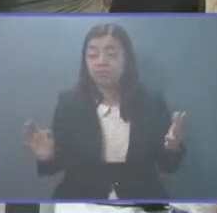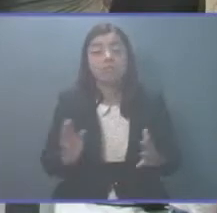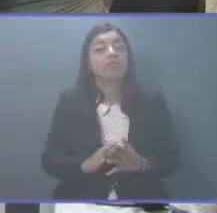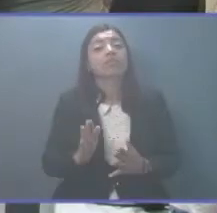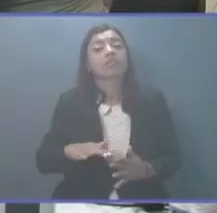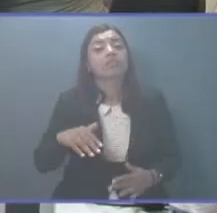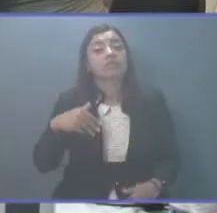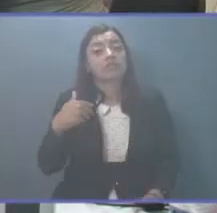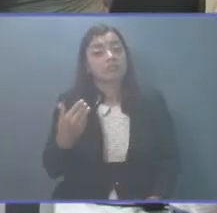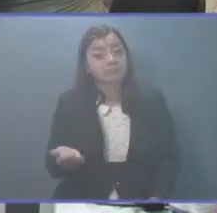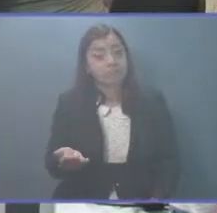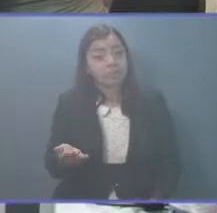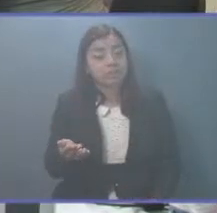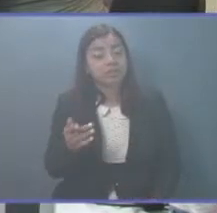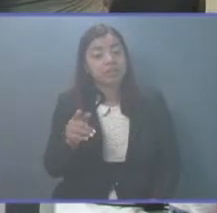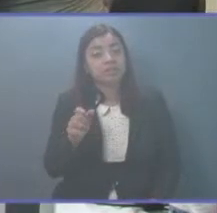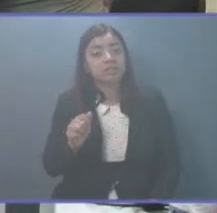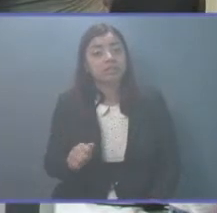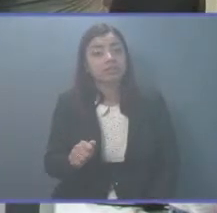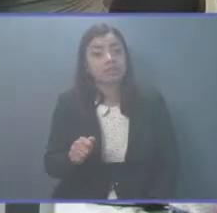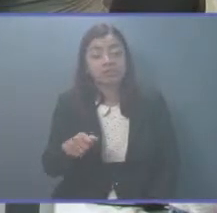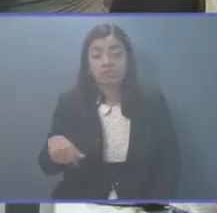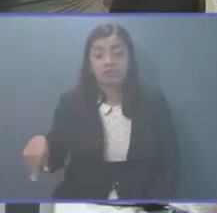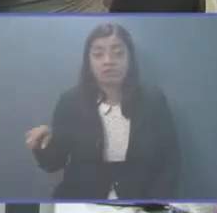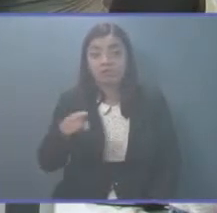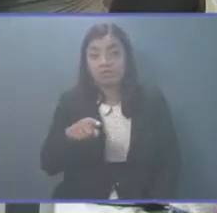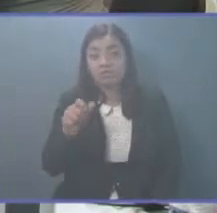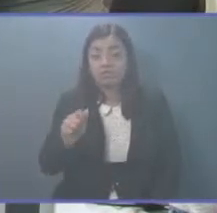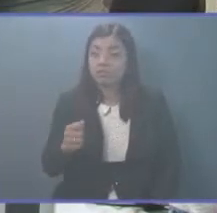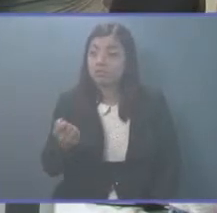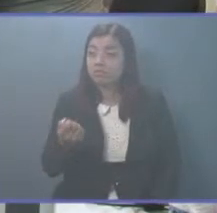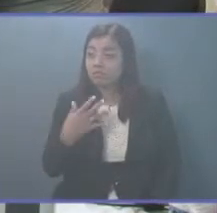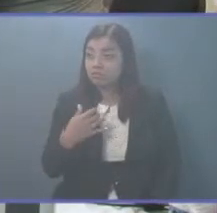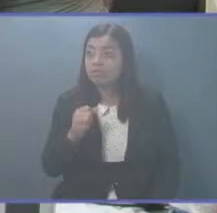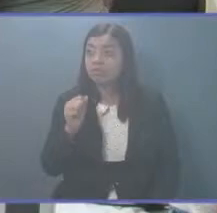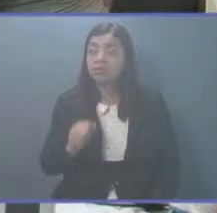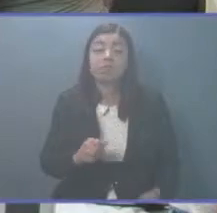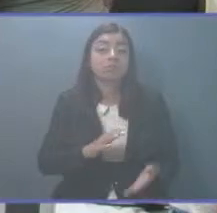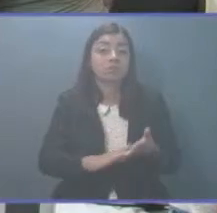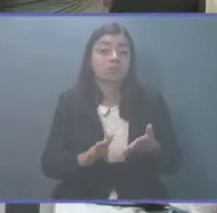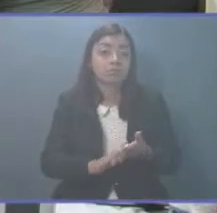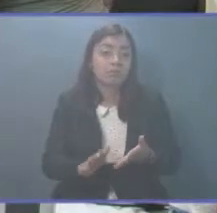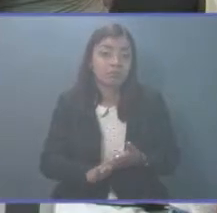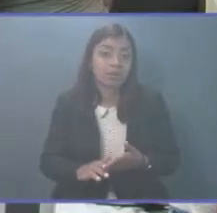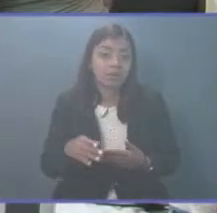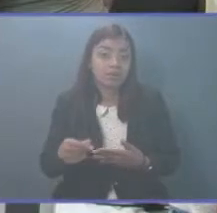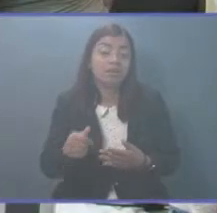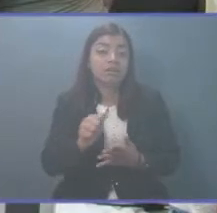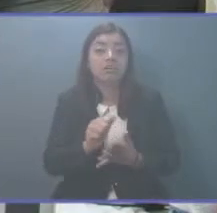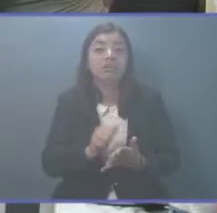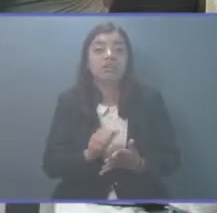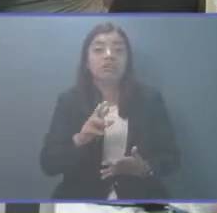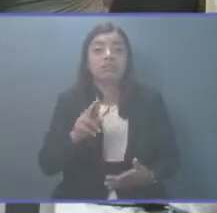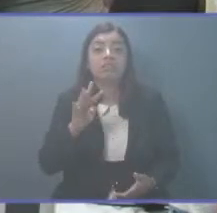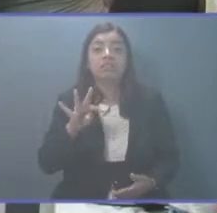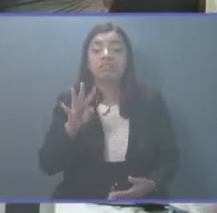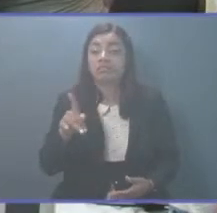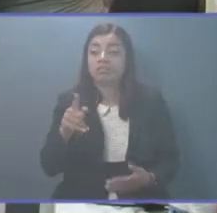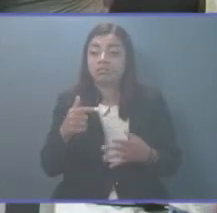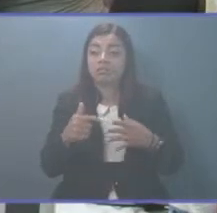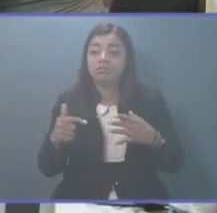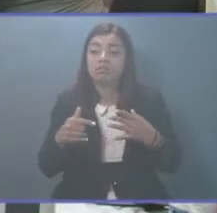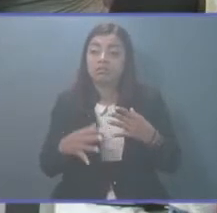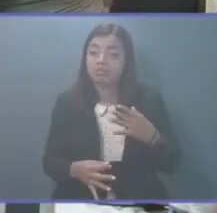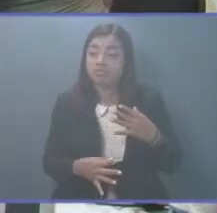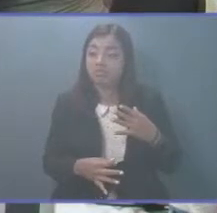Luego, como se llama, lo que usted se refiere, de que le pueden pagar, etcétera, el artículo 41 de esta ley